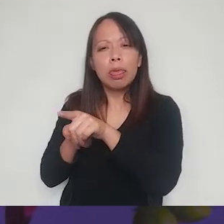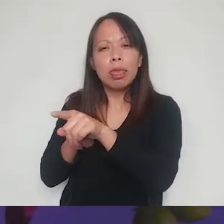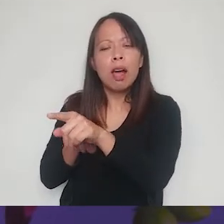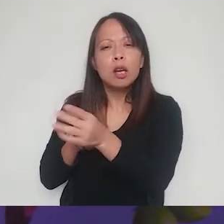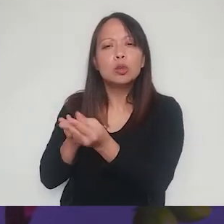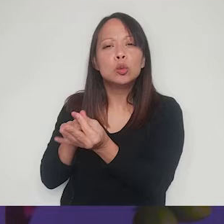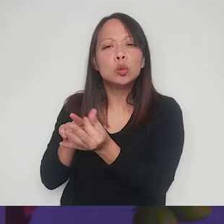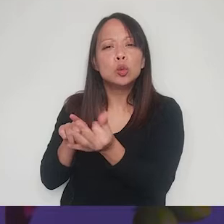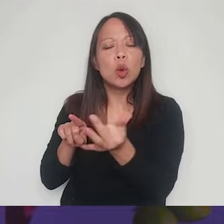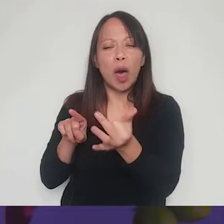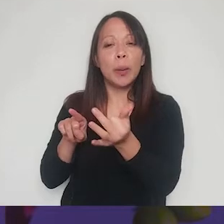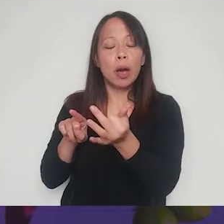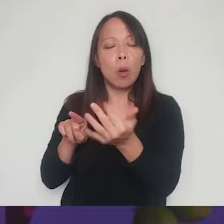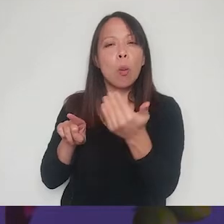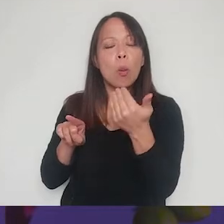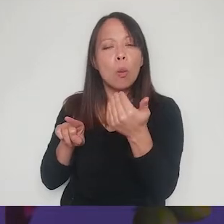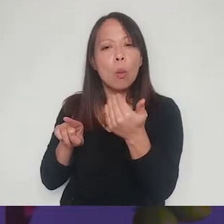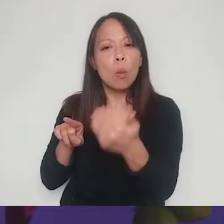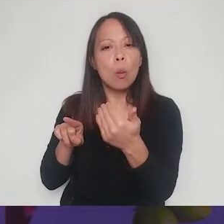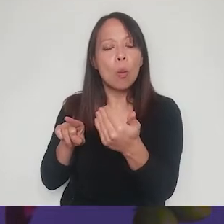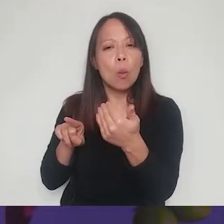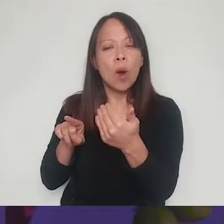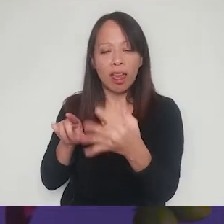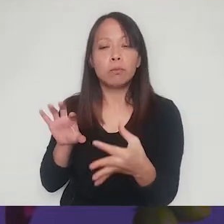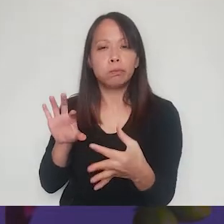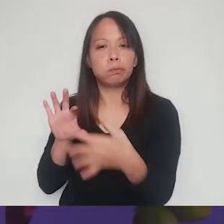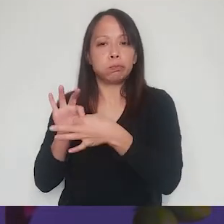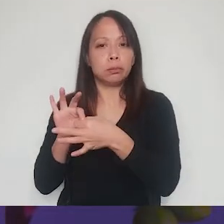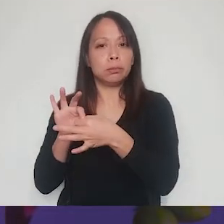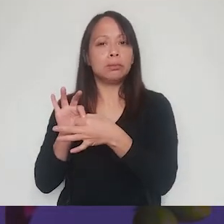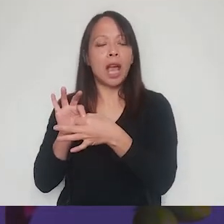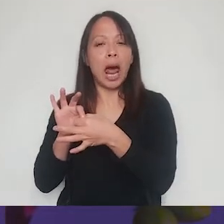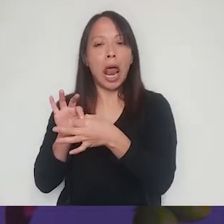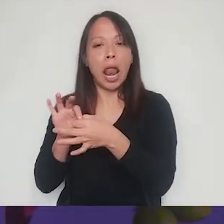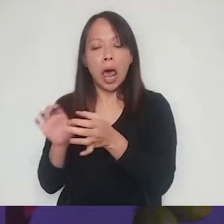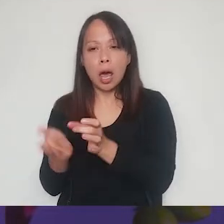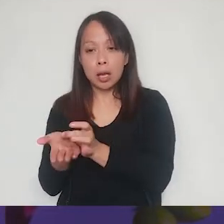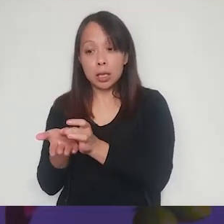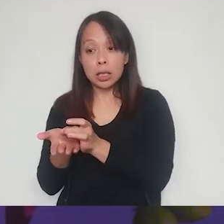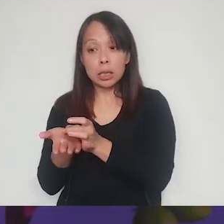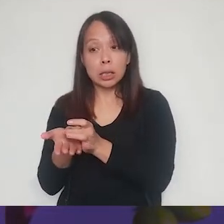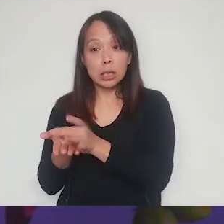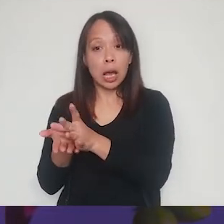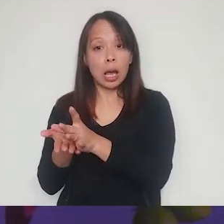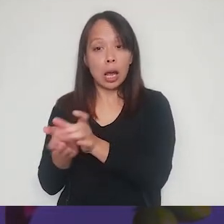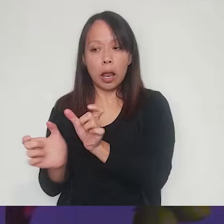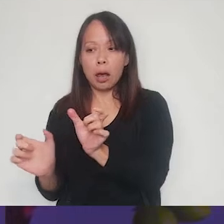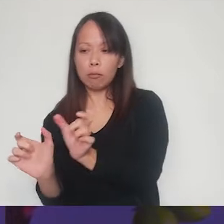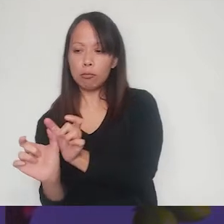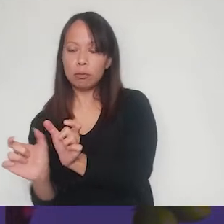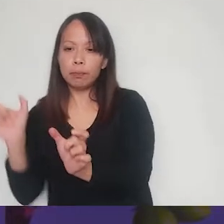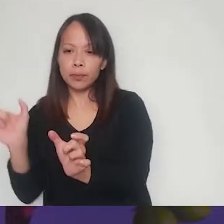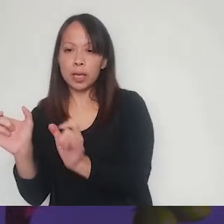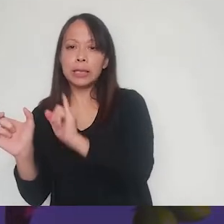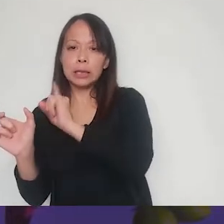da más tiempo para que la proteína inhibidora se pegue a su sitio blanco, desplace a los componentes del spliceosoma y eso lleve